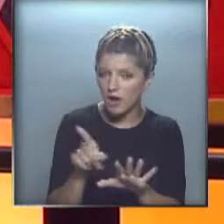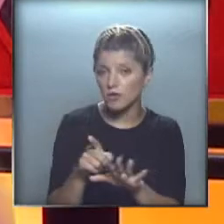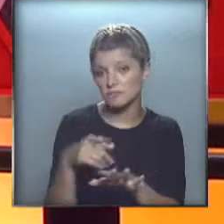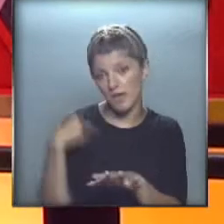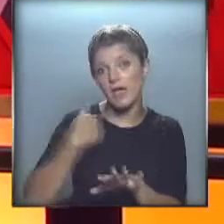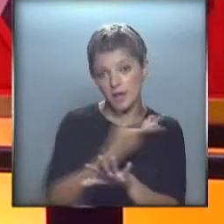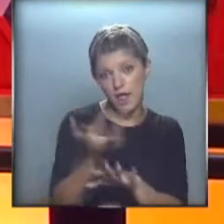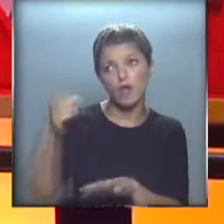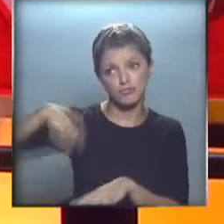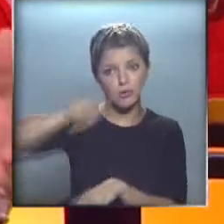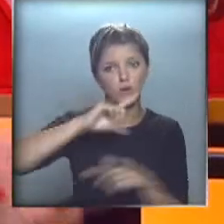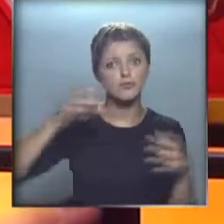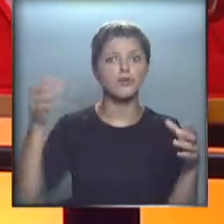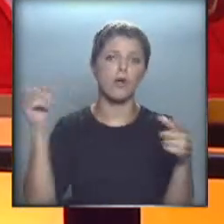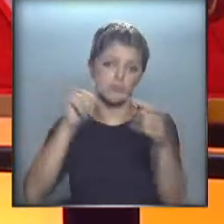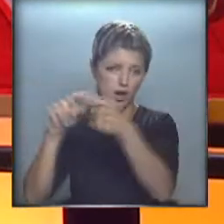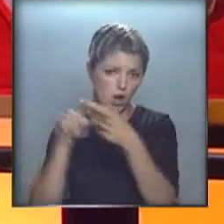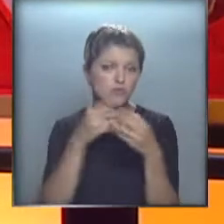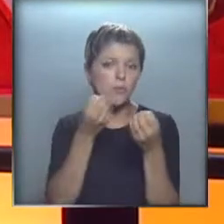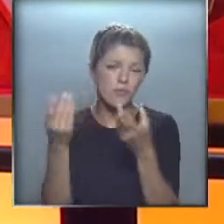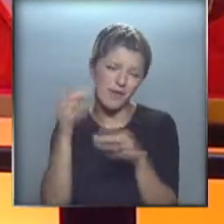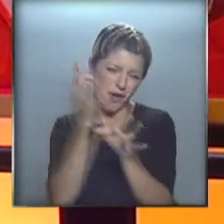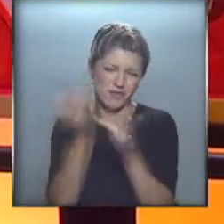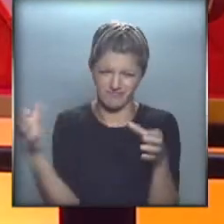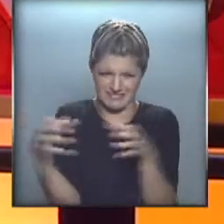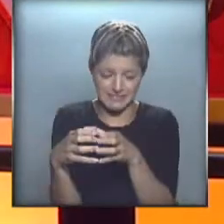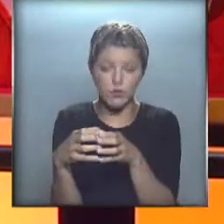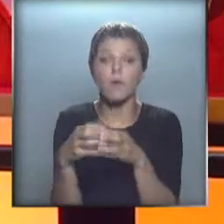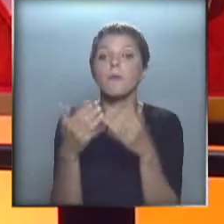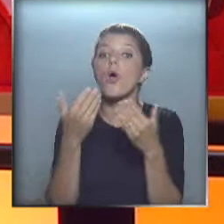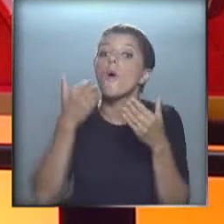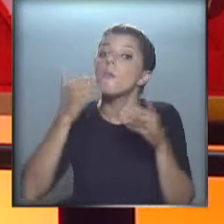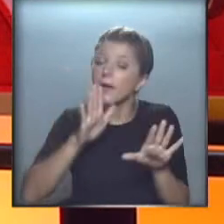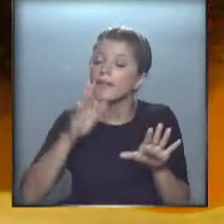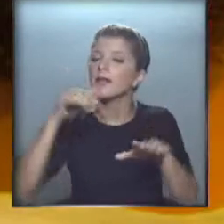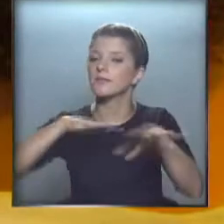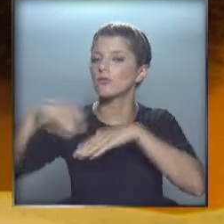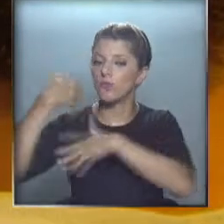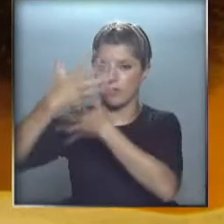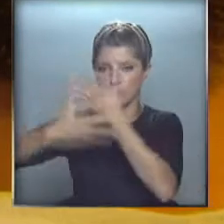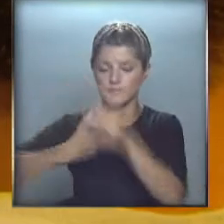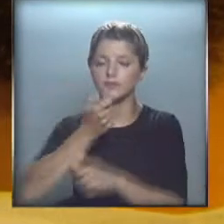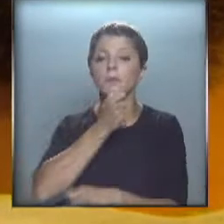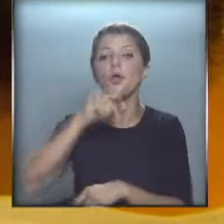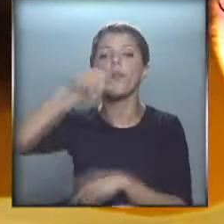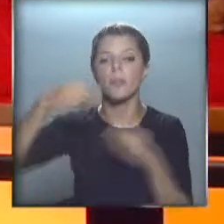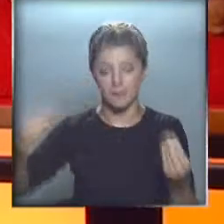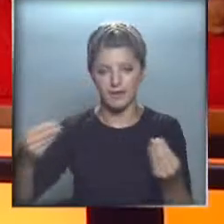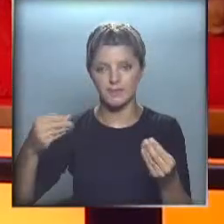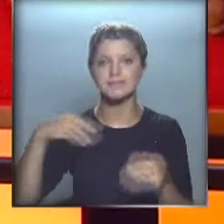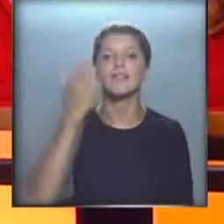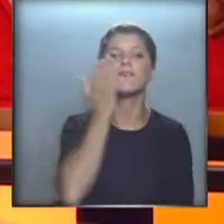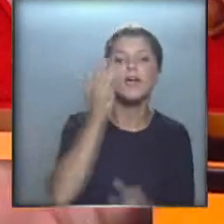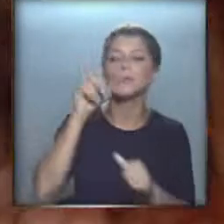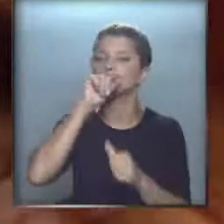bastante bien porque aparte es un colegio chiquito, ¿no? Es el tema sí puede ser el tema de la violencia. Empieza todo por las redes sociales. Ok,